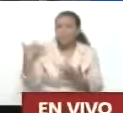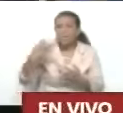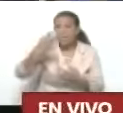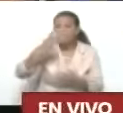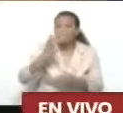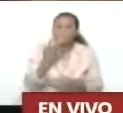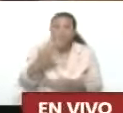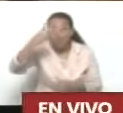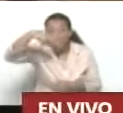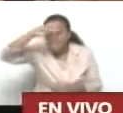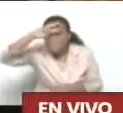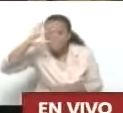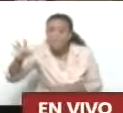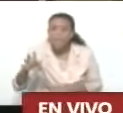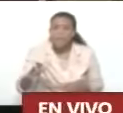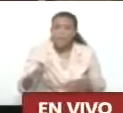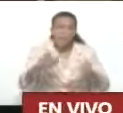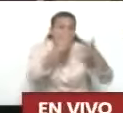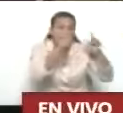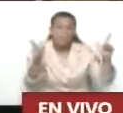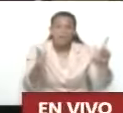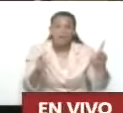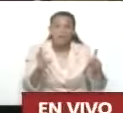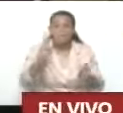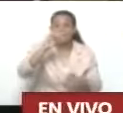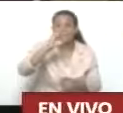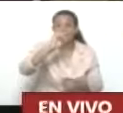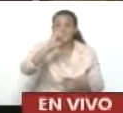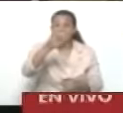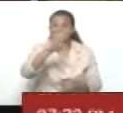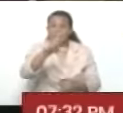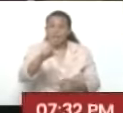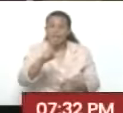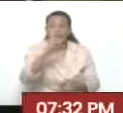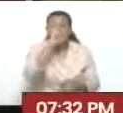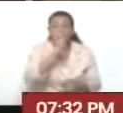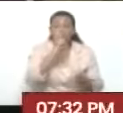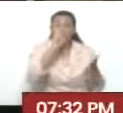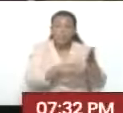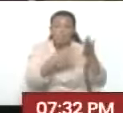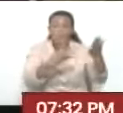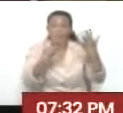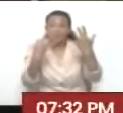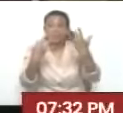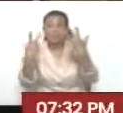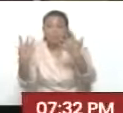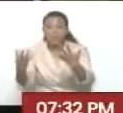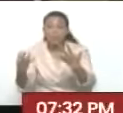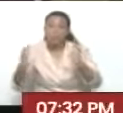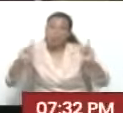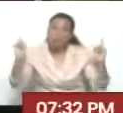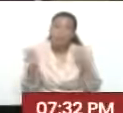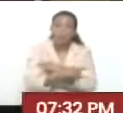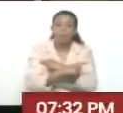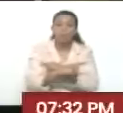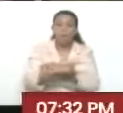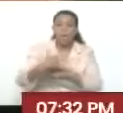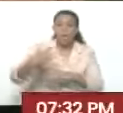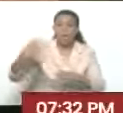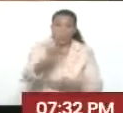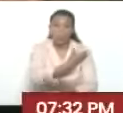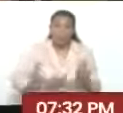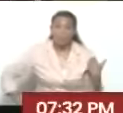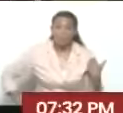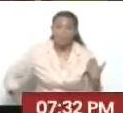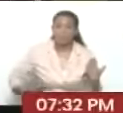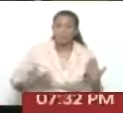PRI se hace neoliberal con Miguel de la Madrid. En el 88, seis años después, hay por vez primera una candidatura popular al